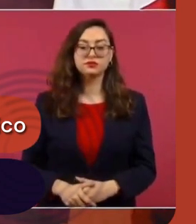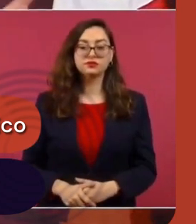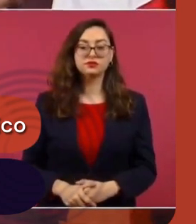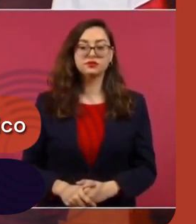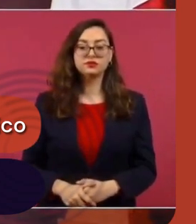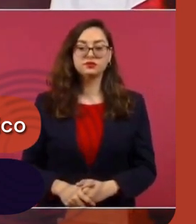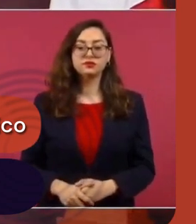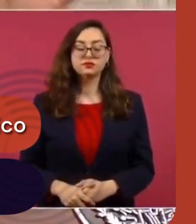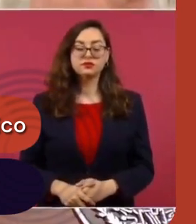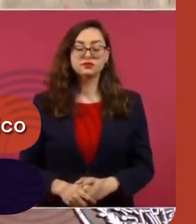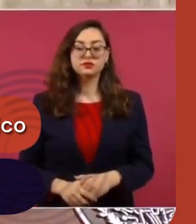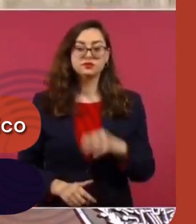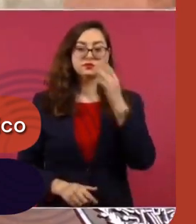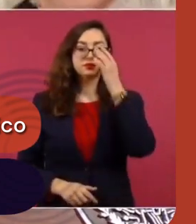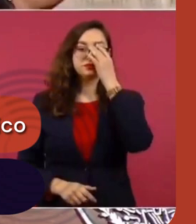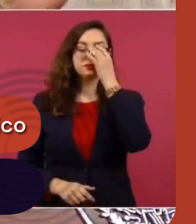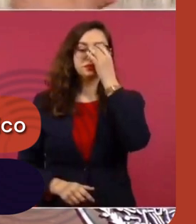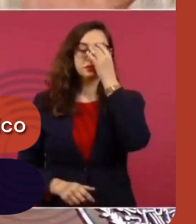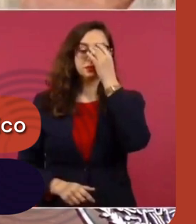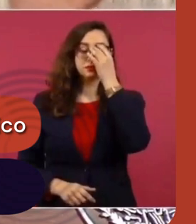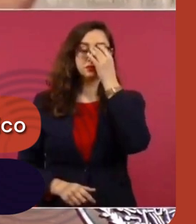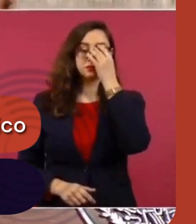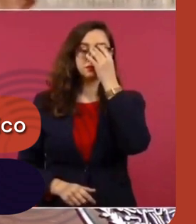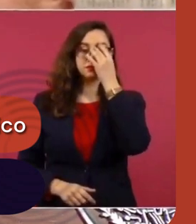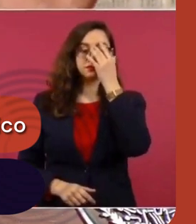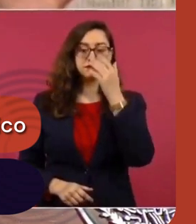Y pues es todo un grupo